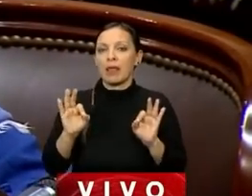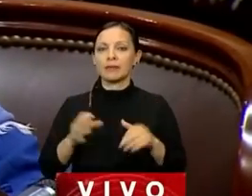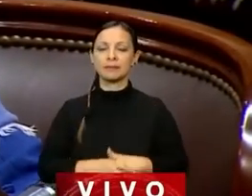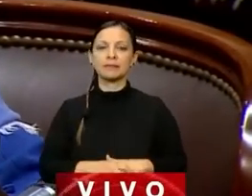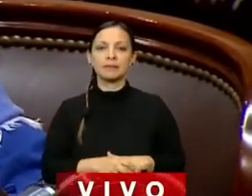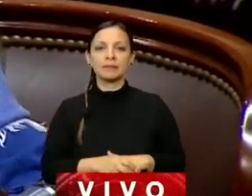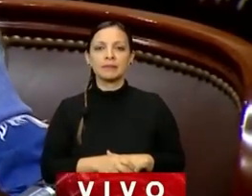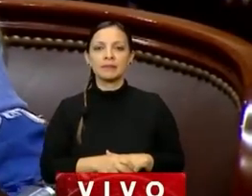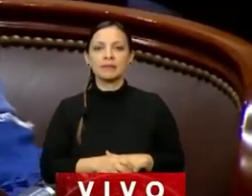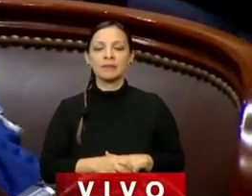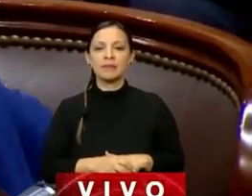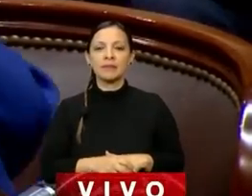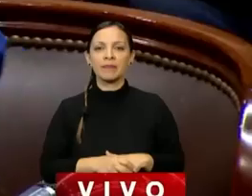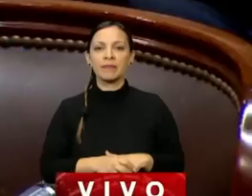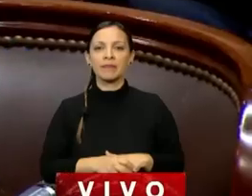Entonces,